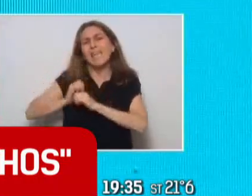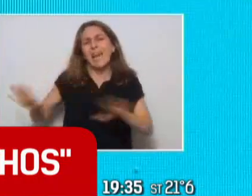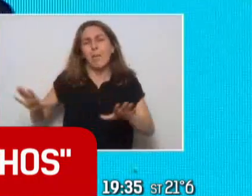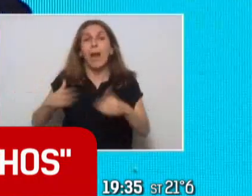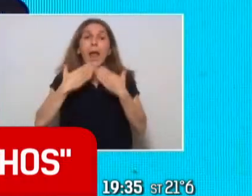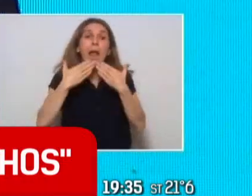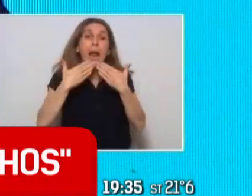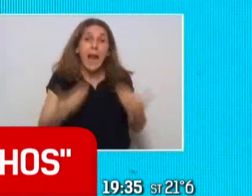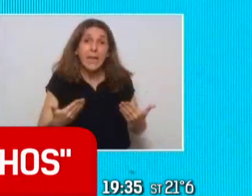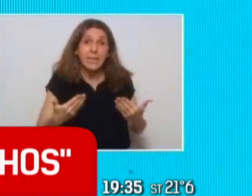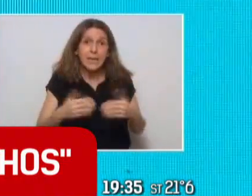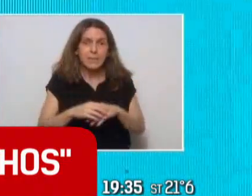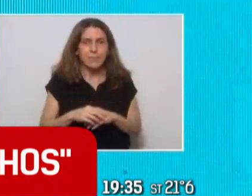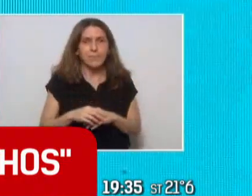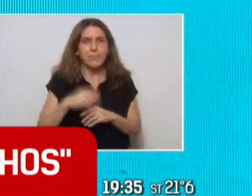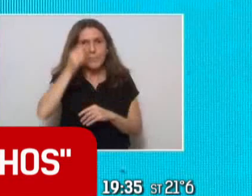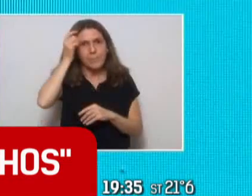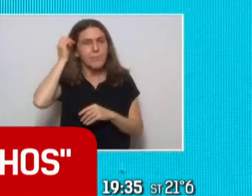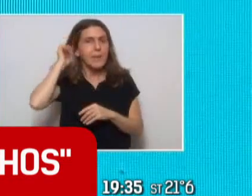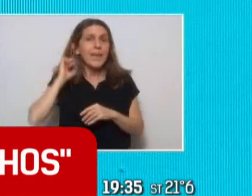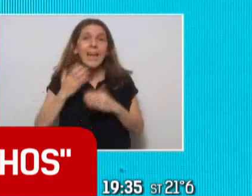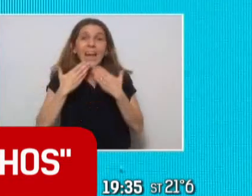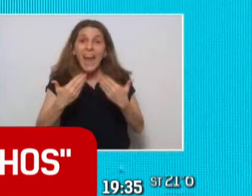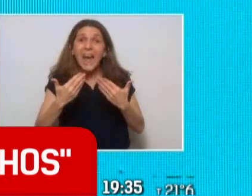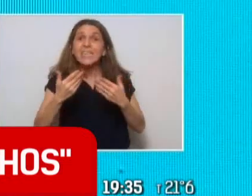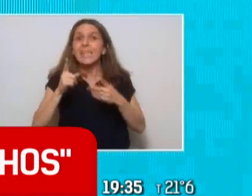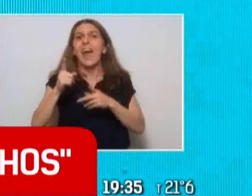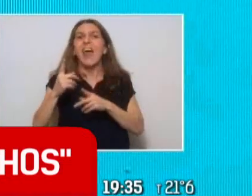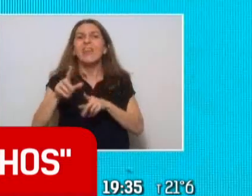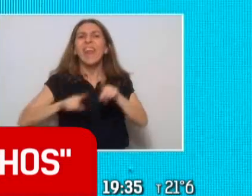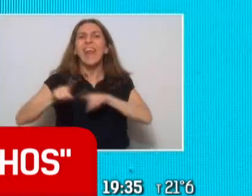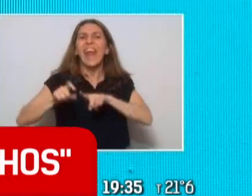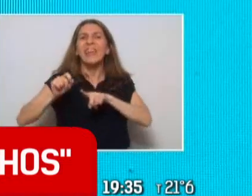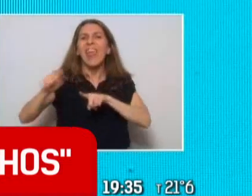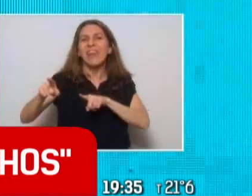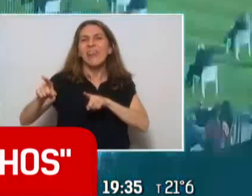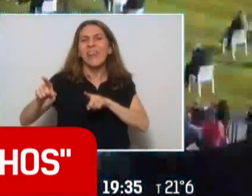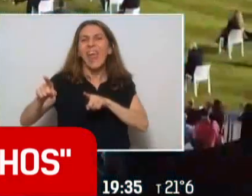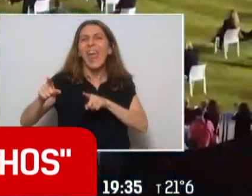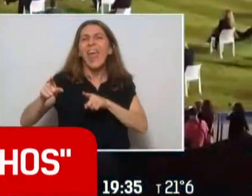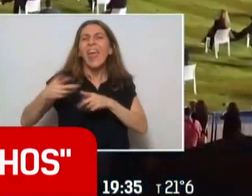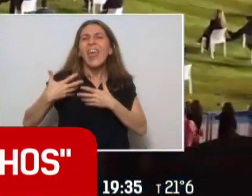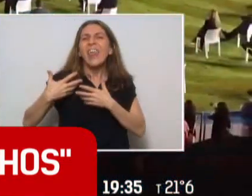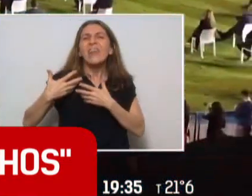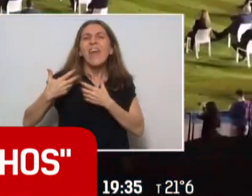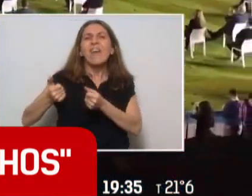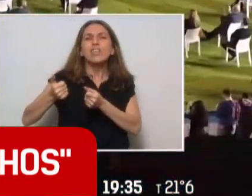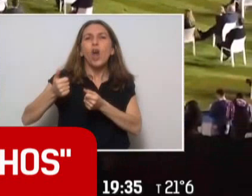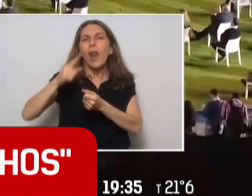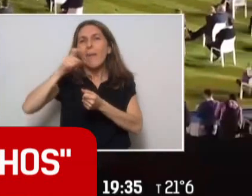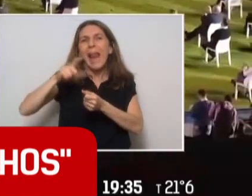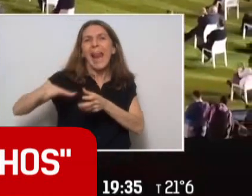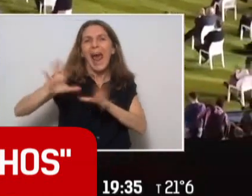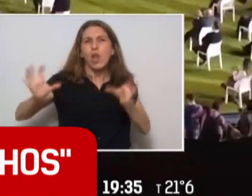Gracias a los amigos, dirigentes de Defensores de Belgrano,